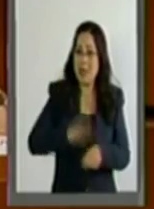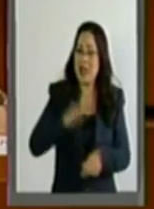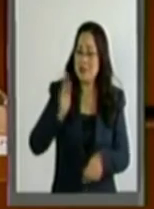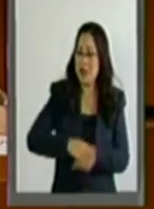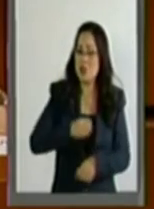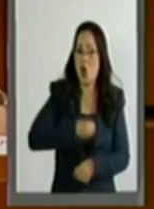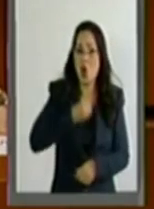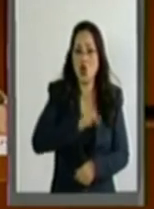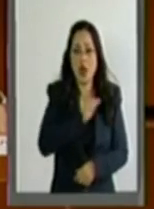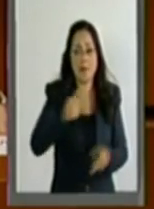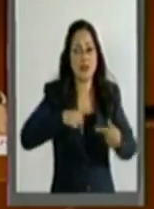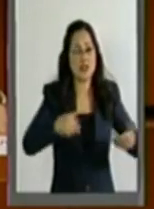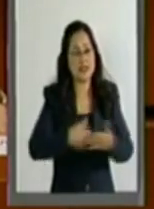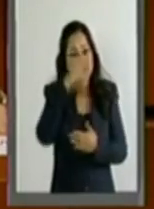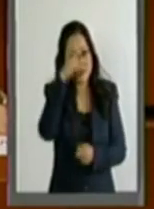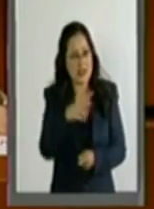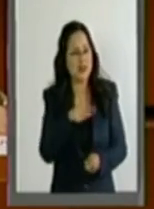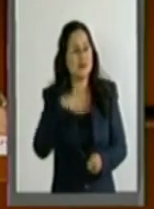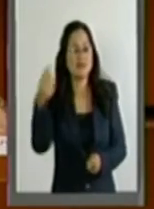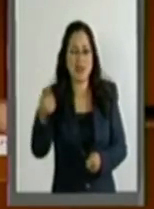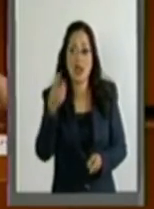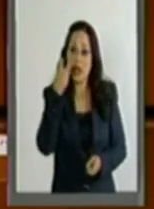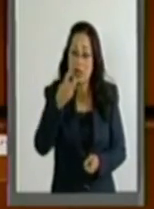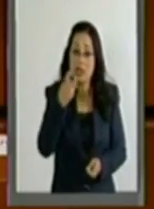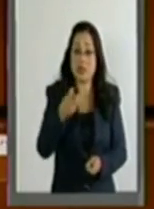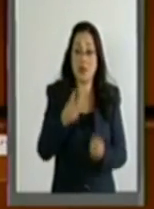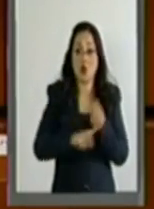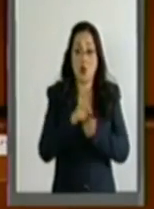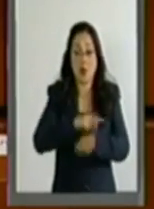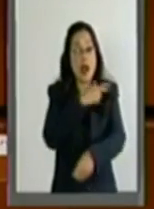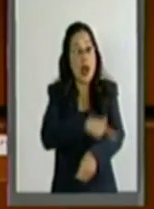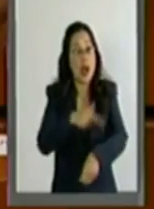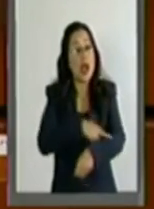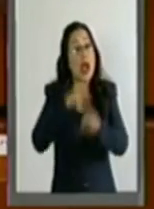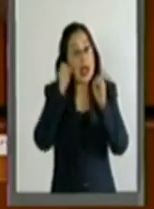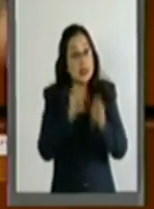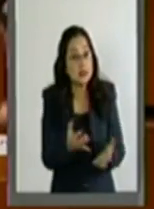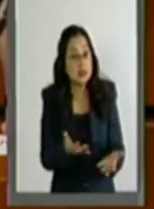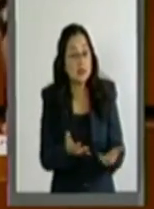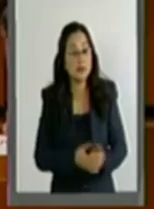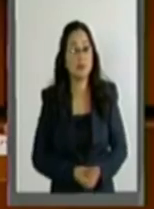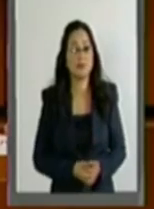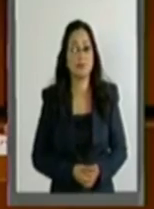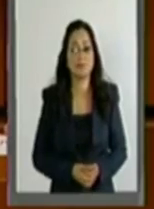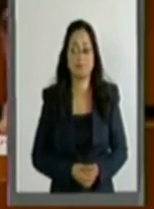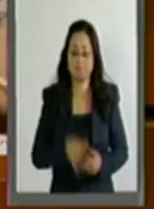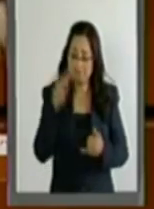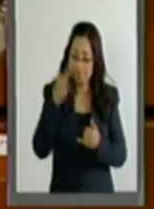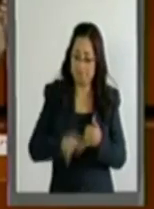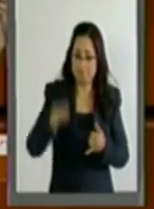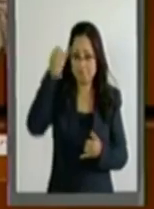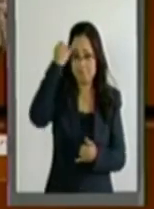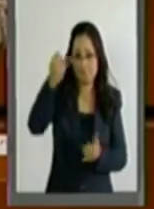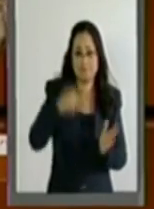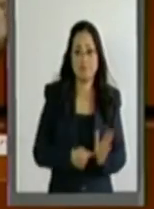odio? ¿Así resolvemos el problema? Yo me quedo, para concluir, señor